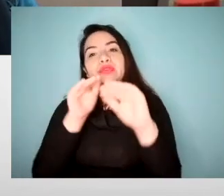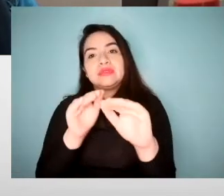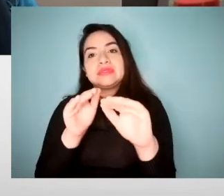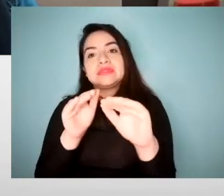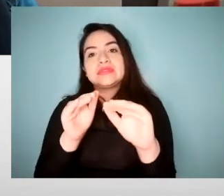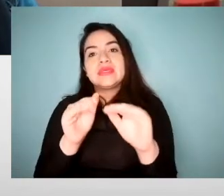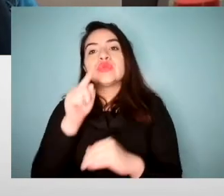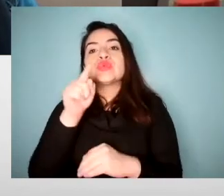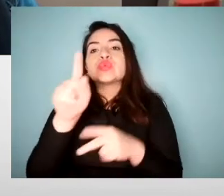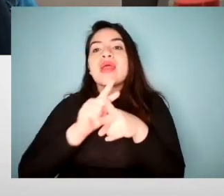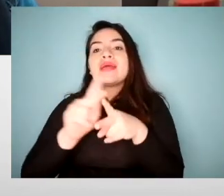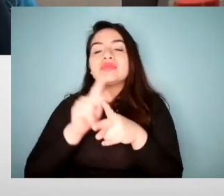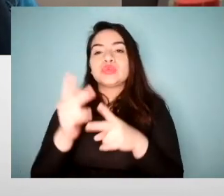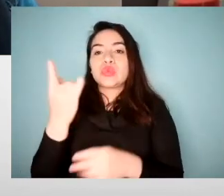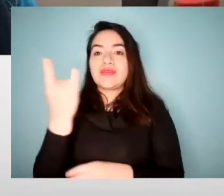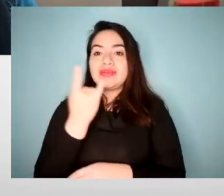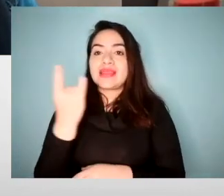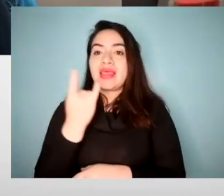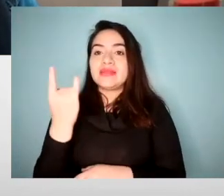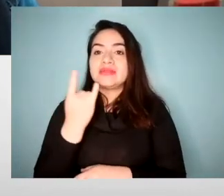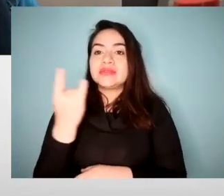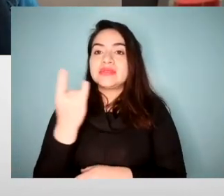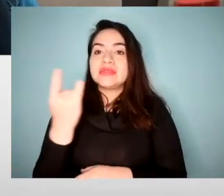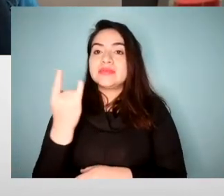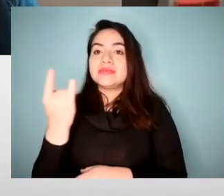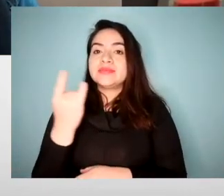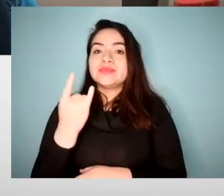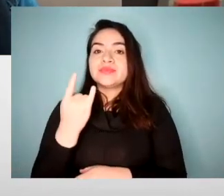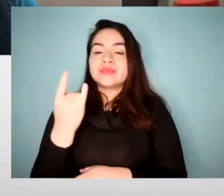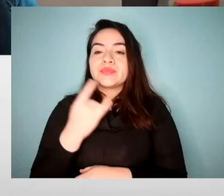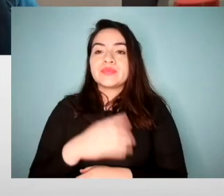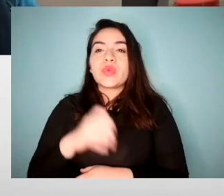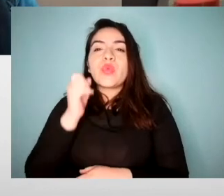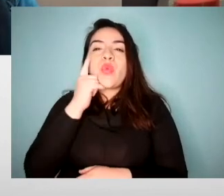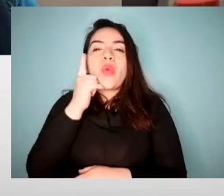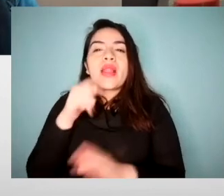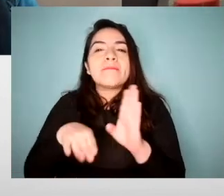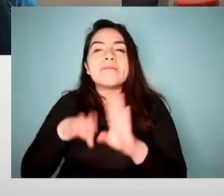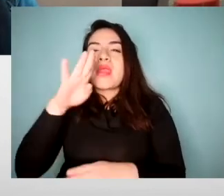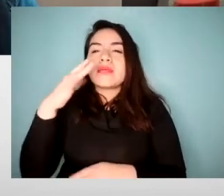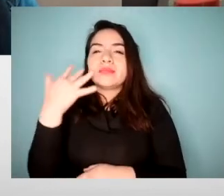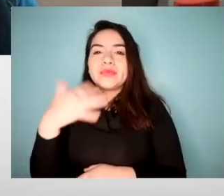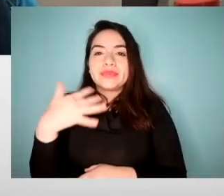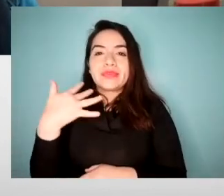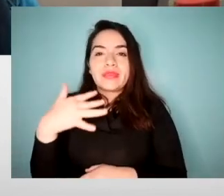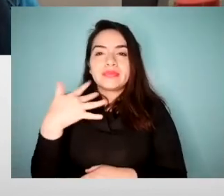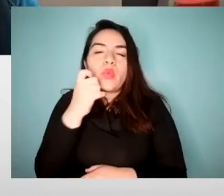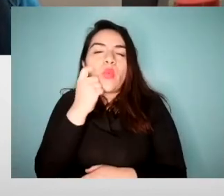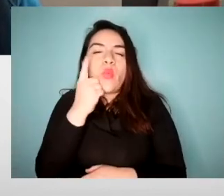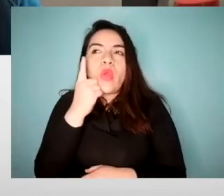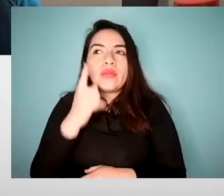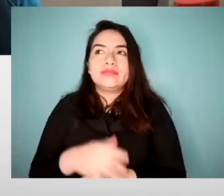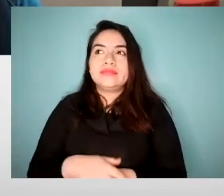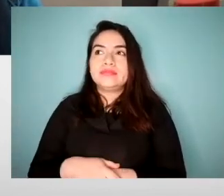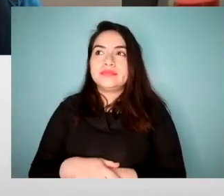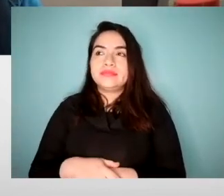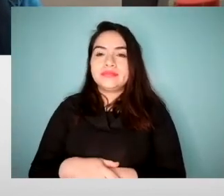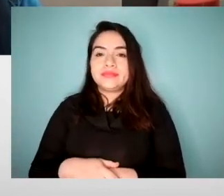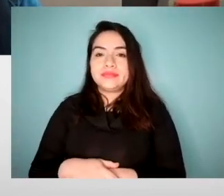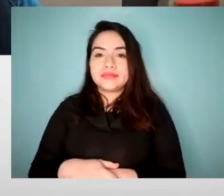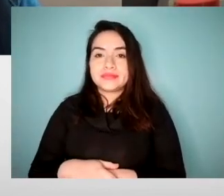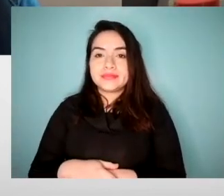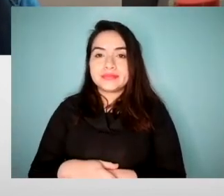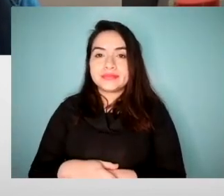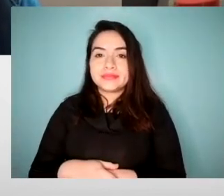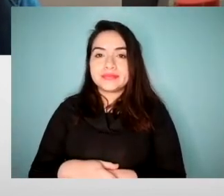hecho a la universidad, ¿cuáles consideras que son los más importantes? Bueno, creo